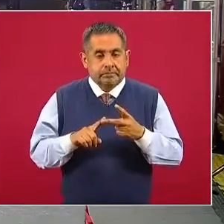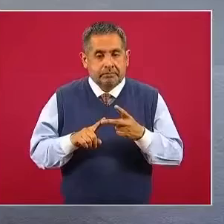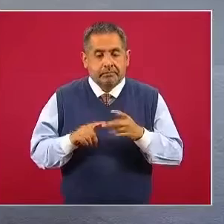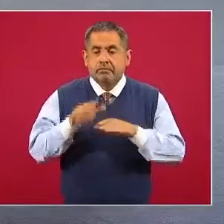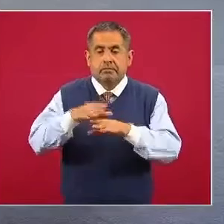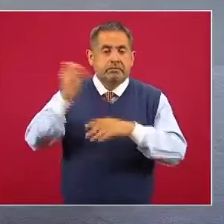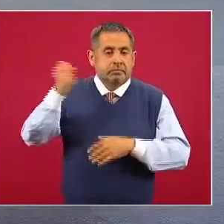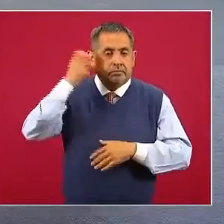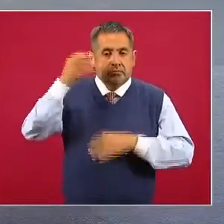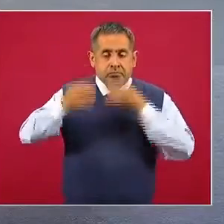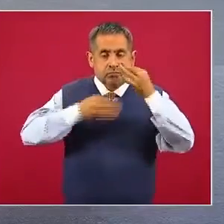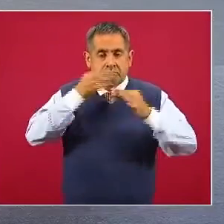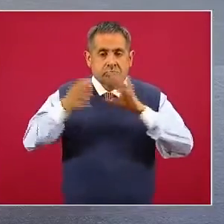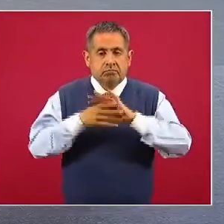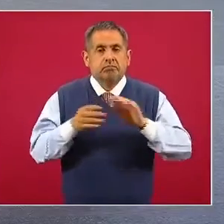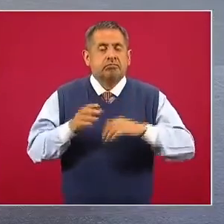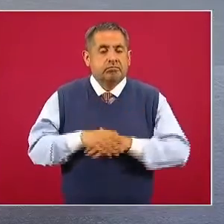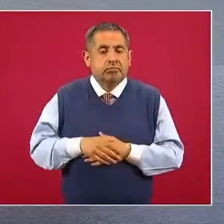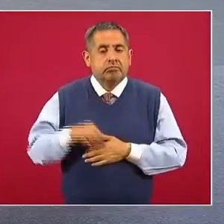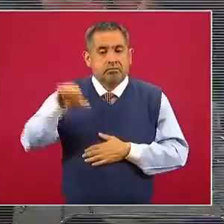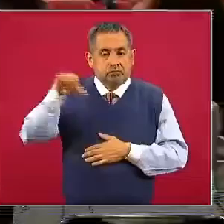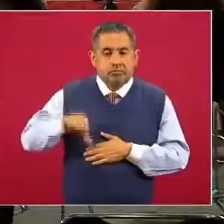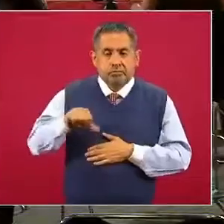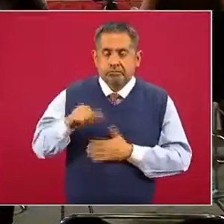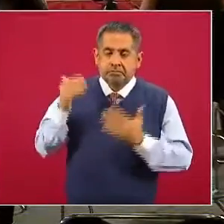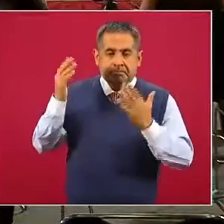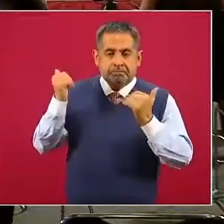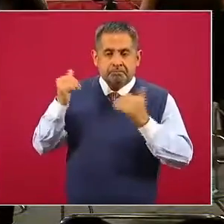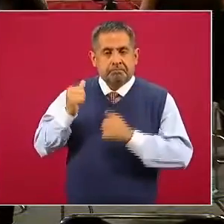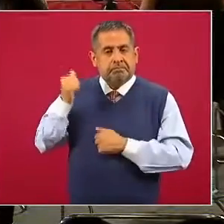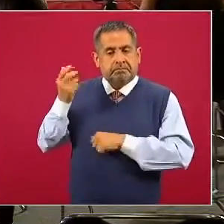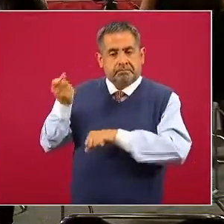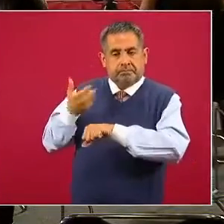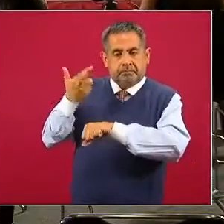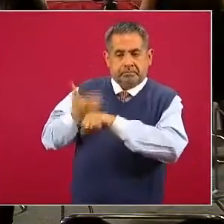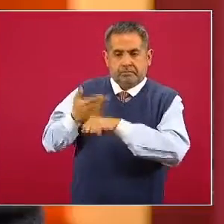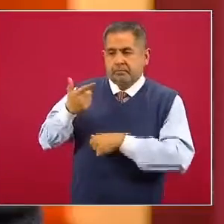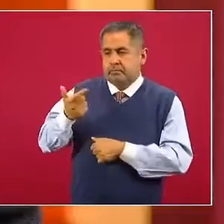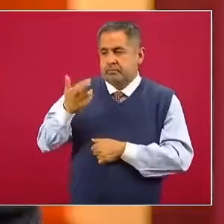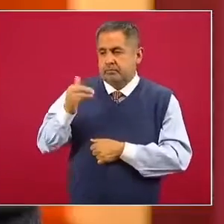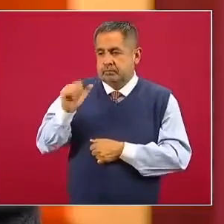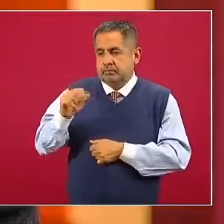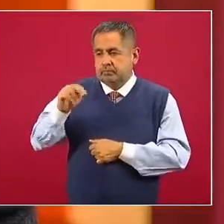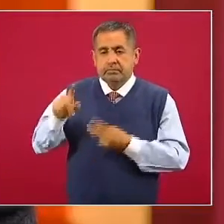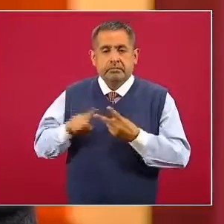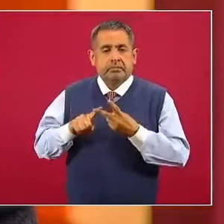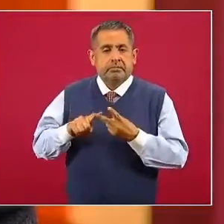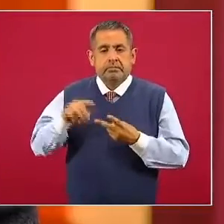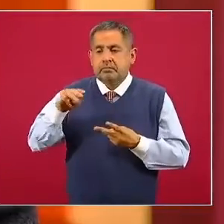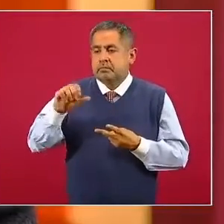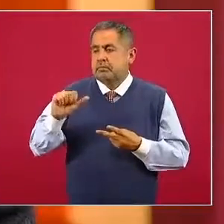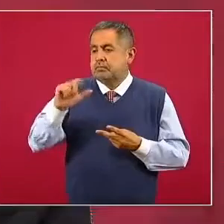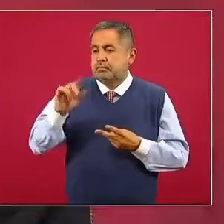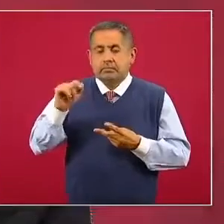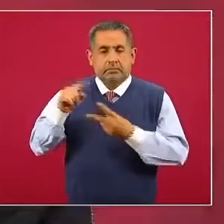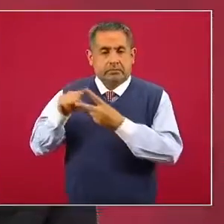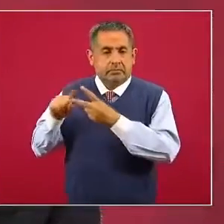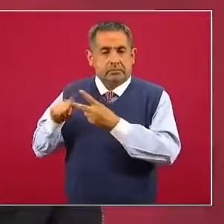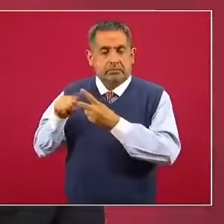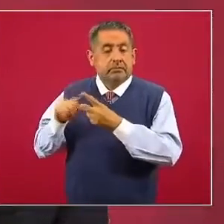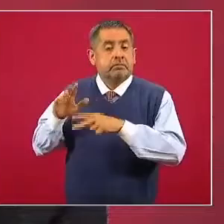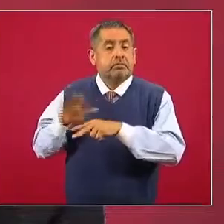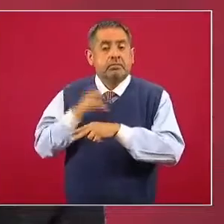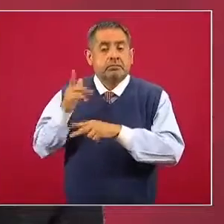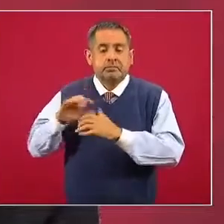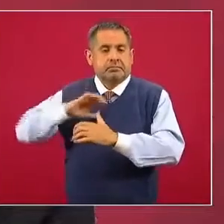Sobre las conferencias de prensa, efectivamente hoy se despidieron la secretaria Graciela Márquez, la secretaria Luisa María Alcalde, porque